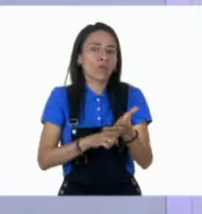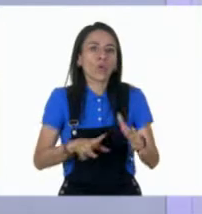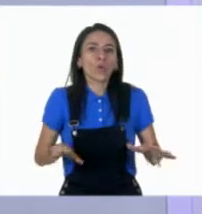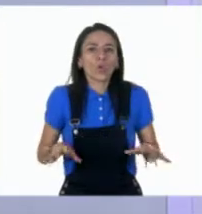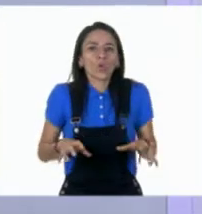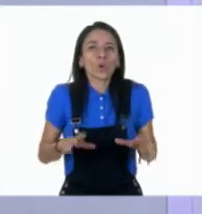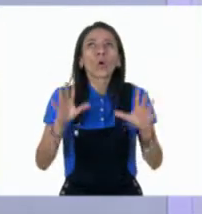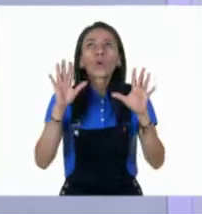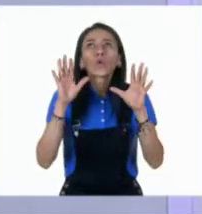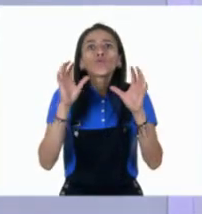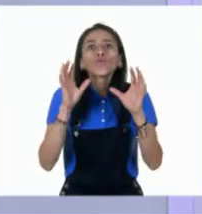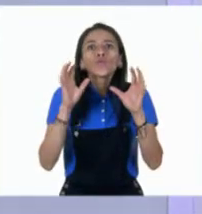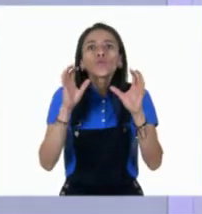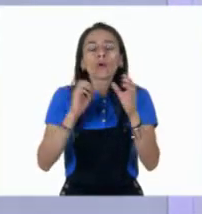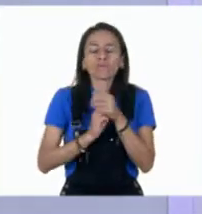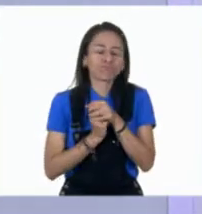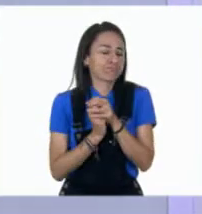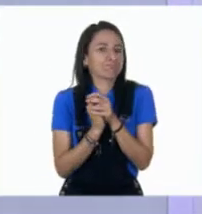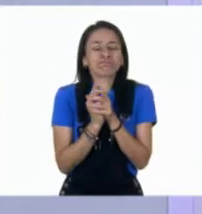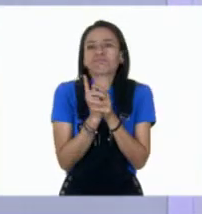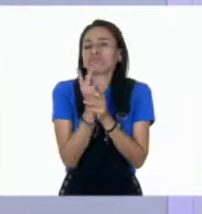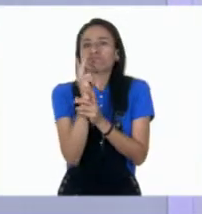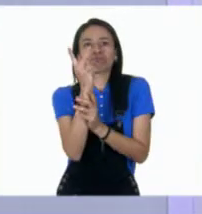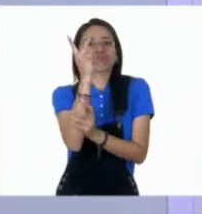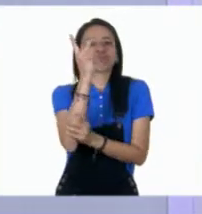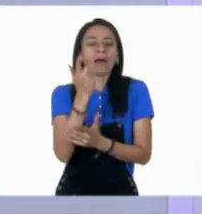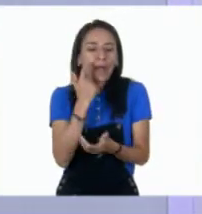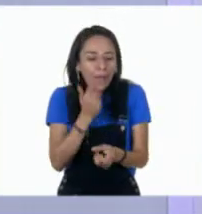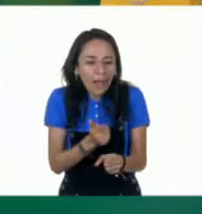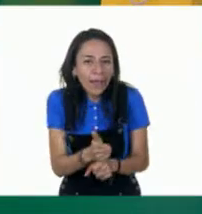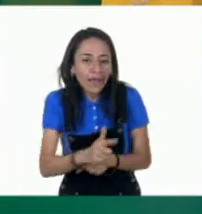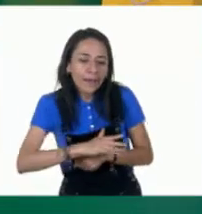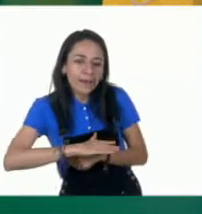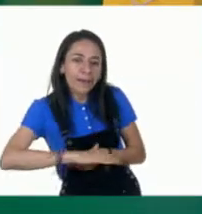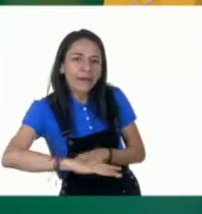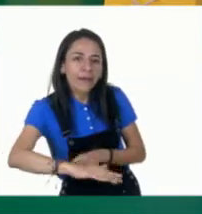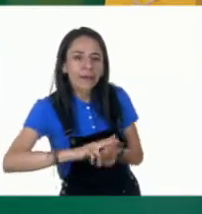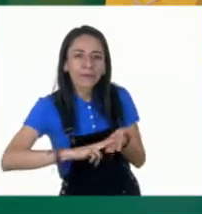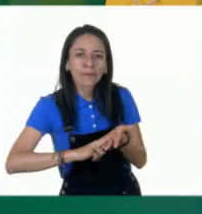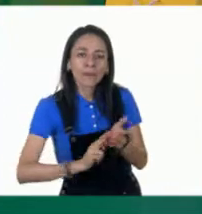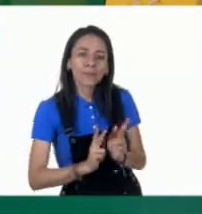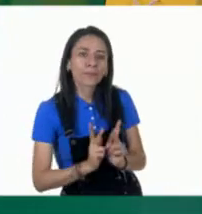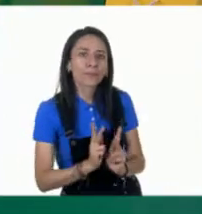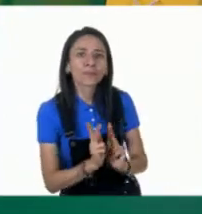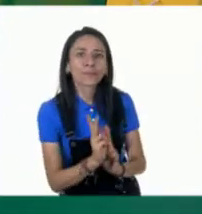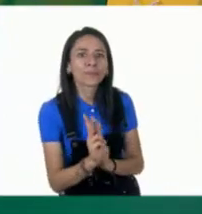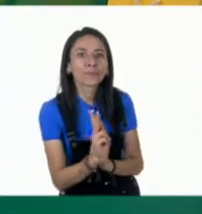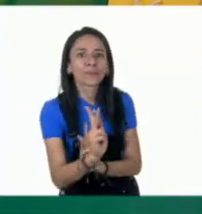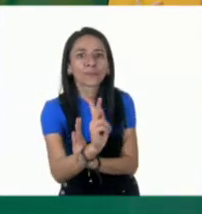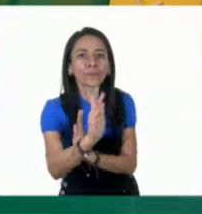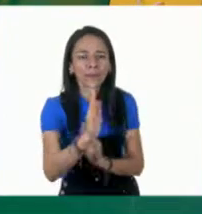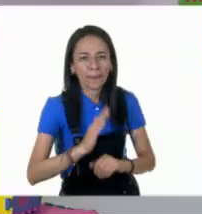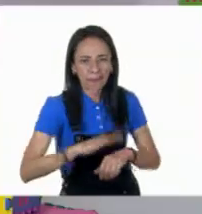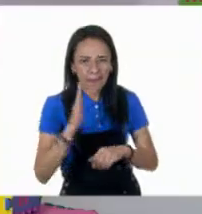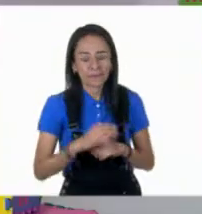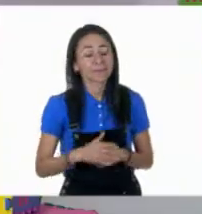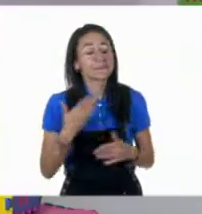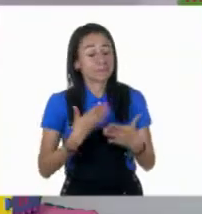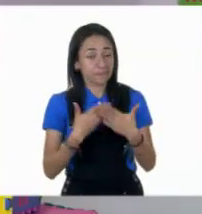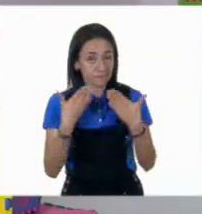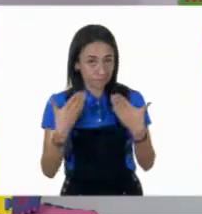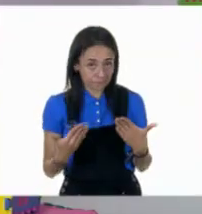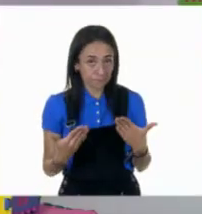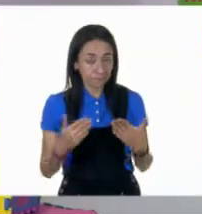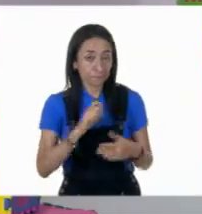arriba. Por eso es que vimos que el pasto estaba bastante crecidito. ¿Qué te parece también si anotamos que